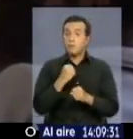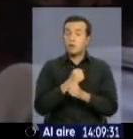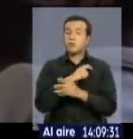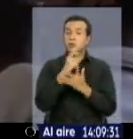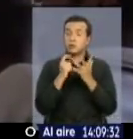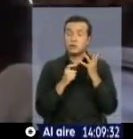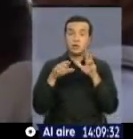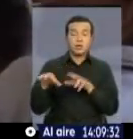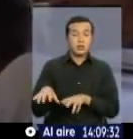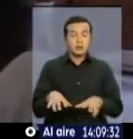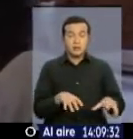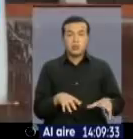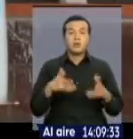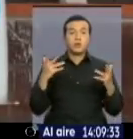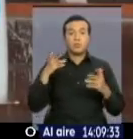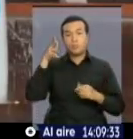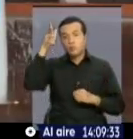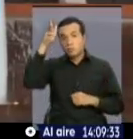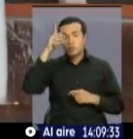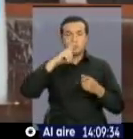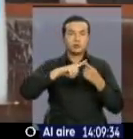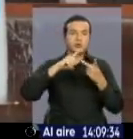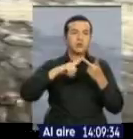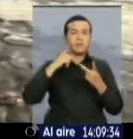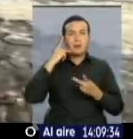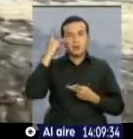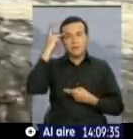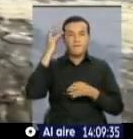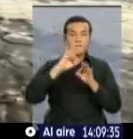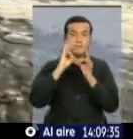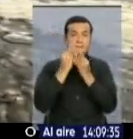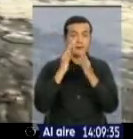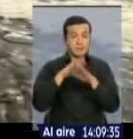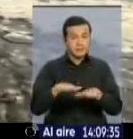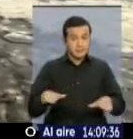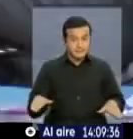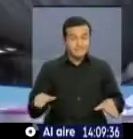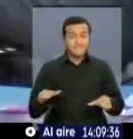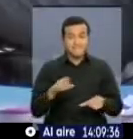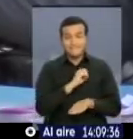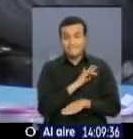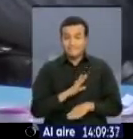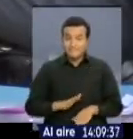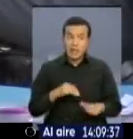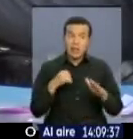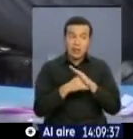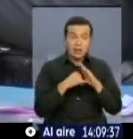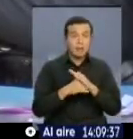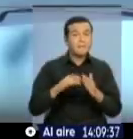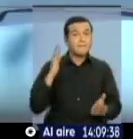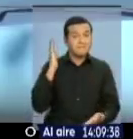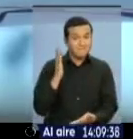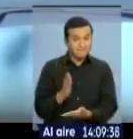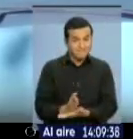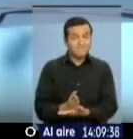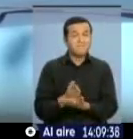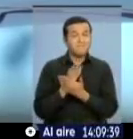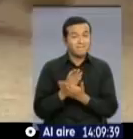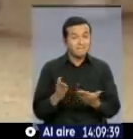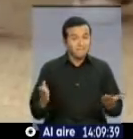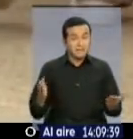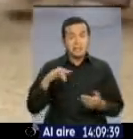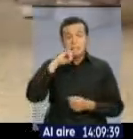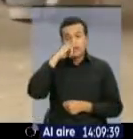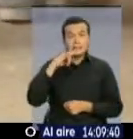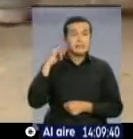del accionar conjunto entre docentes, padres de familia y alumnos, con el fin de evitar más vulneración de todo tipo de derechos de